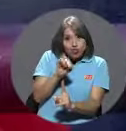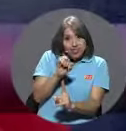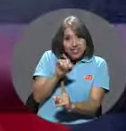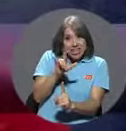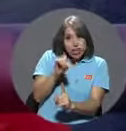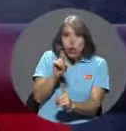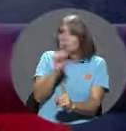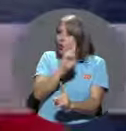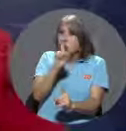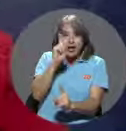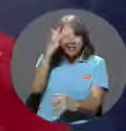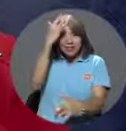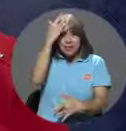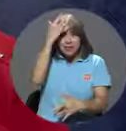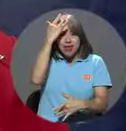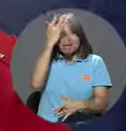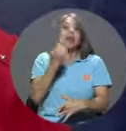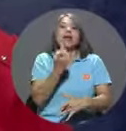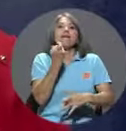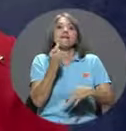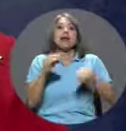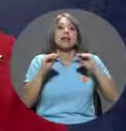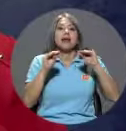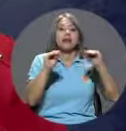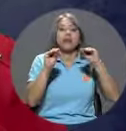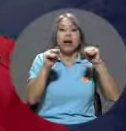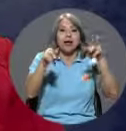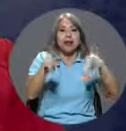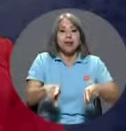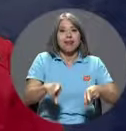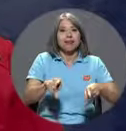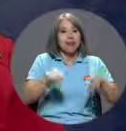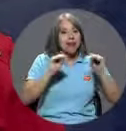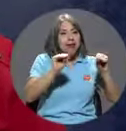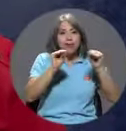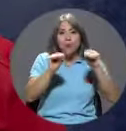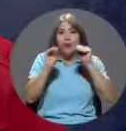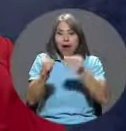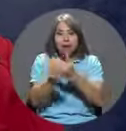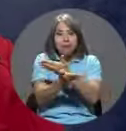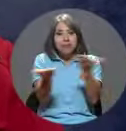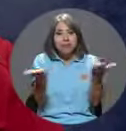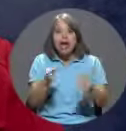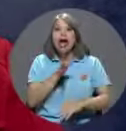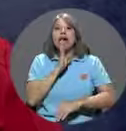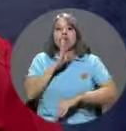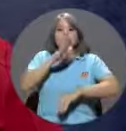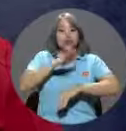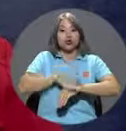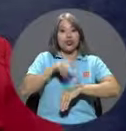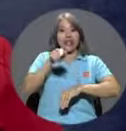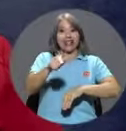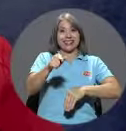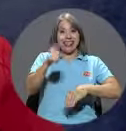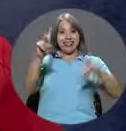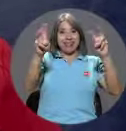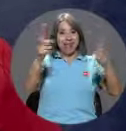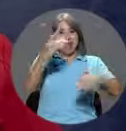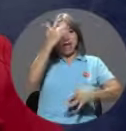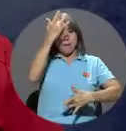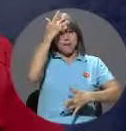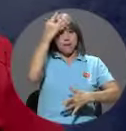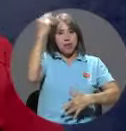ligándolo con la pregunta anterior, nos falta un poco educar a la gente, educar a la población, hablar de este tema de las enfermedades